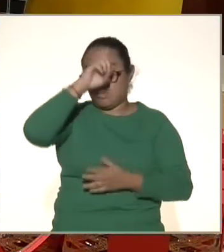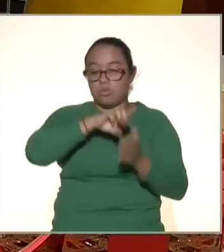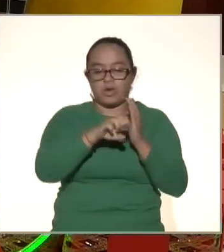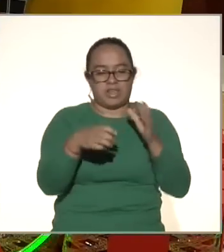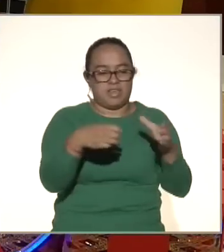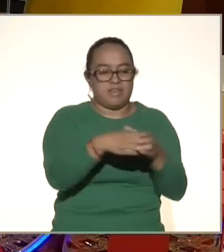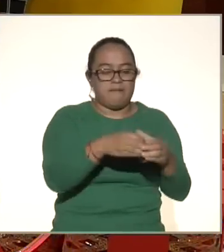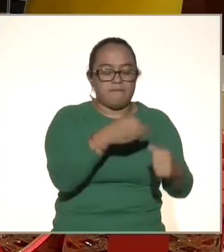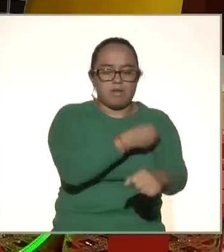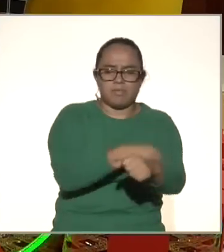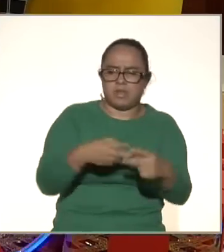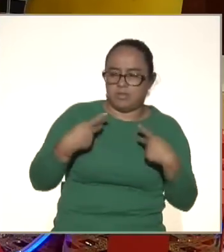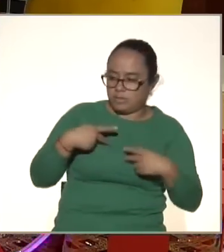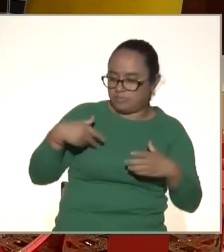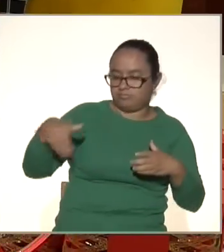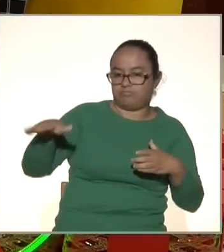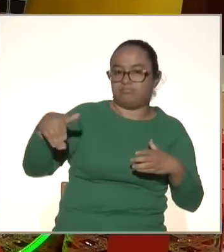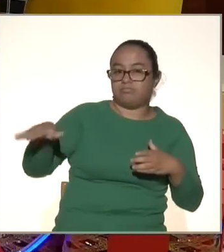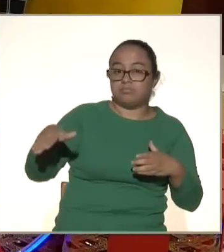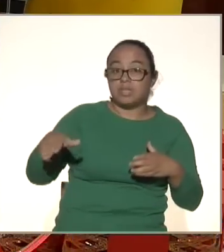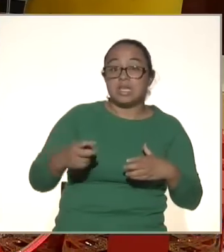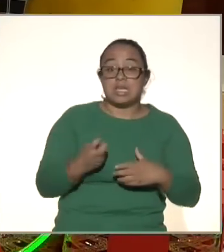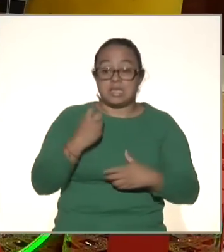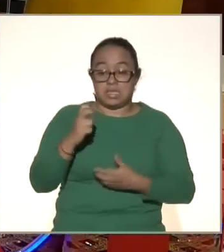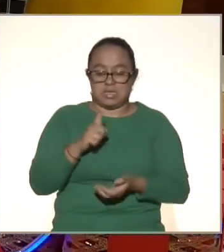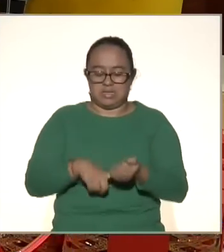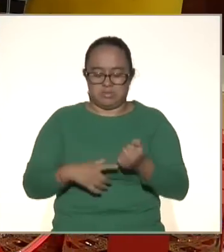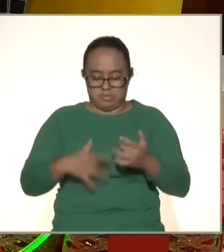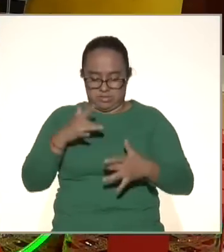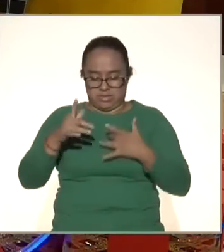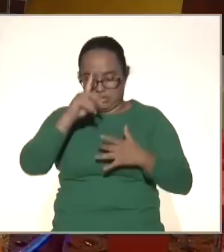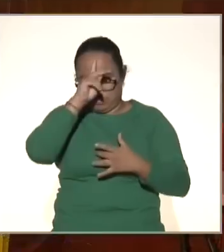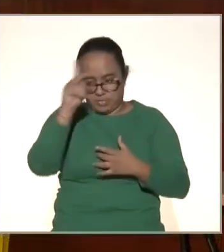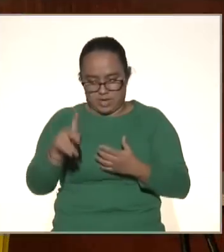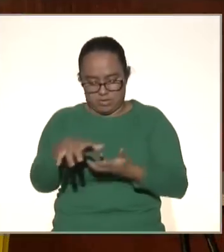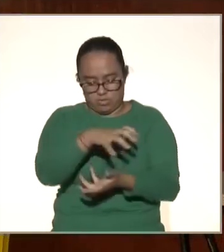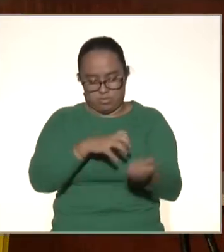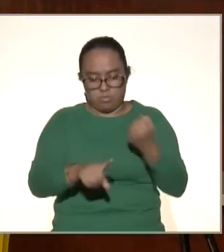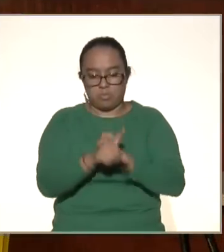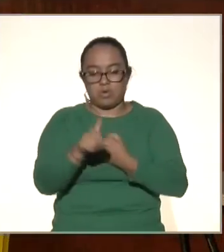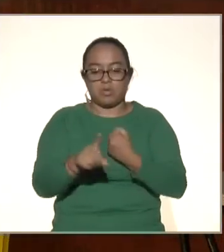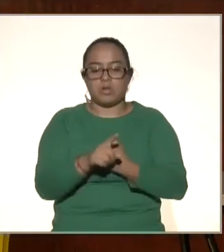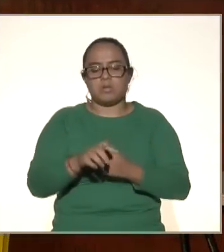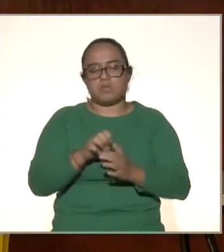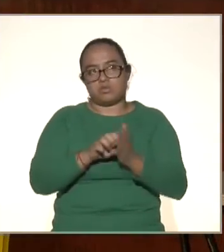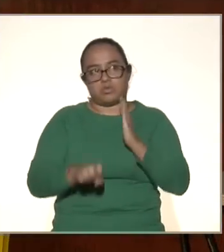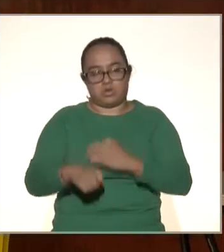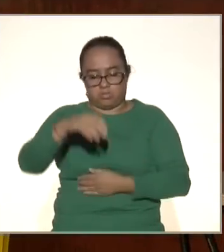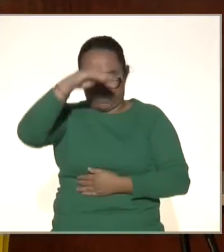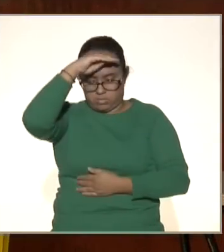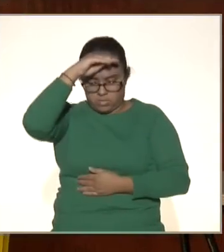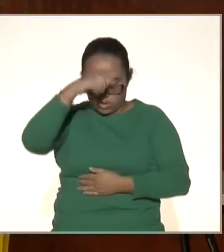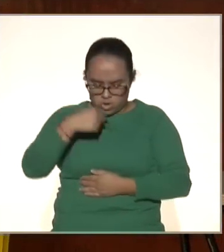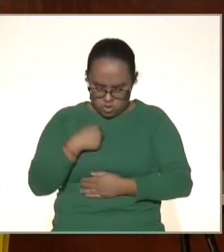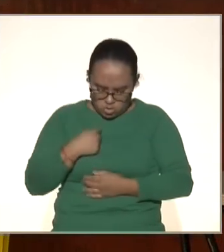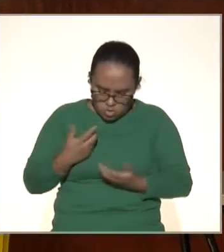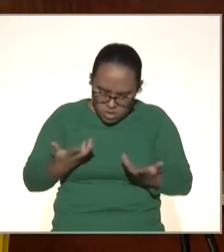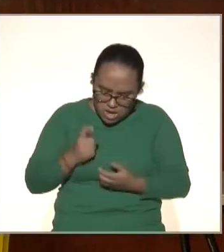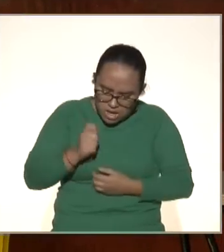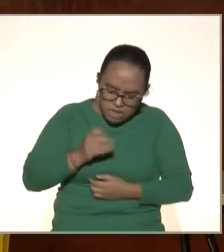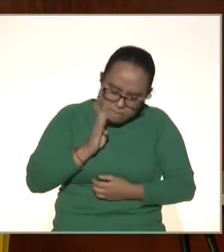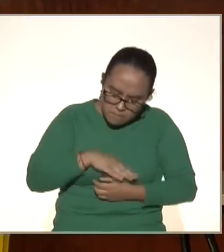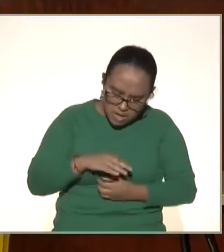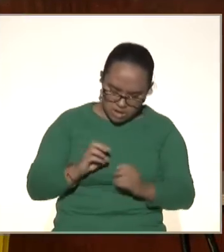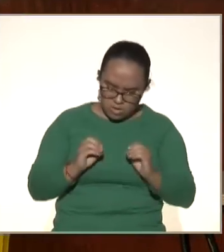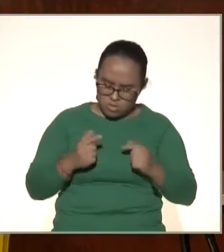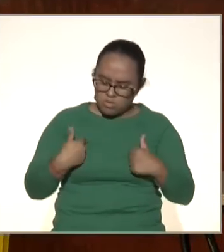círculo familiar y causa un conflicto muy fuerte y más en las fiestas. Porque yo creo que te pones a pensar qué es lo que está mal en mí entonces o qué es lo que